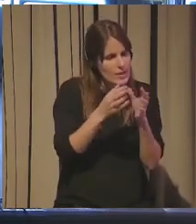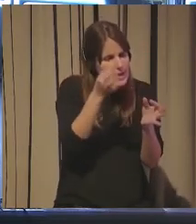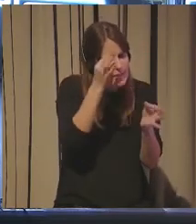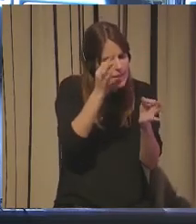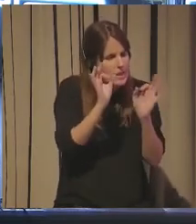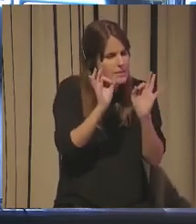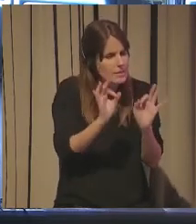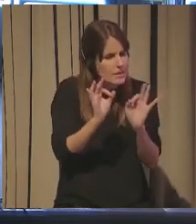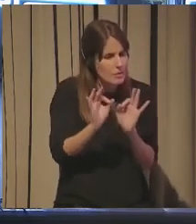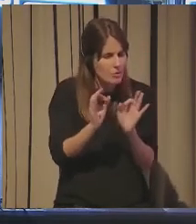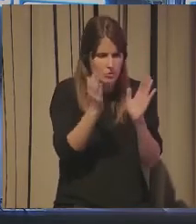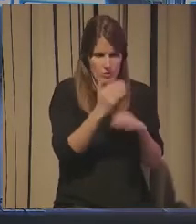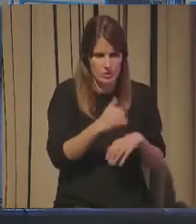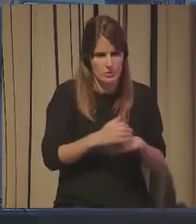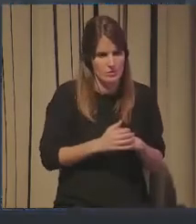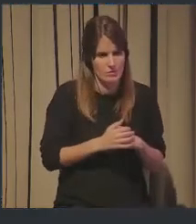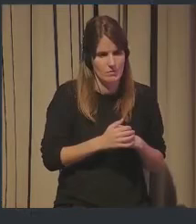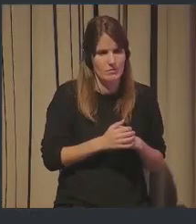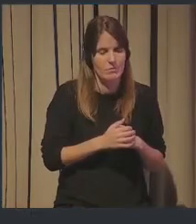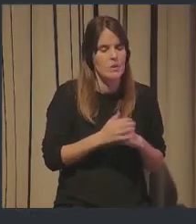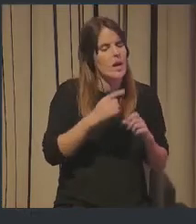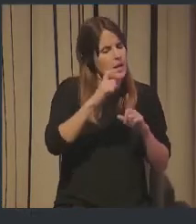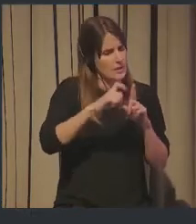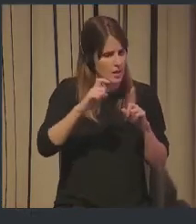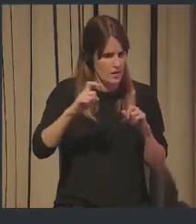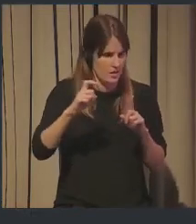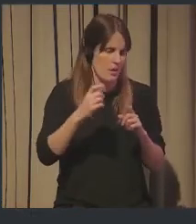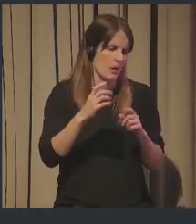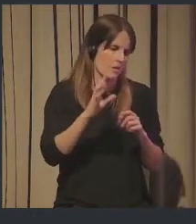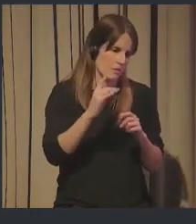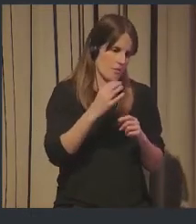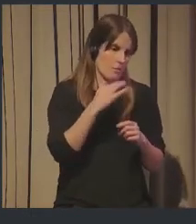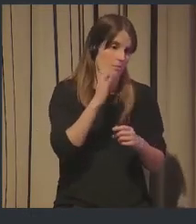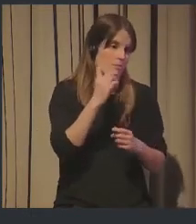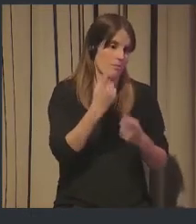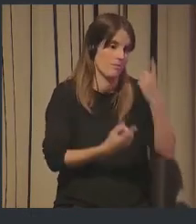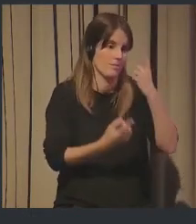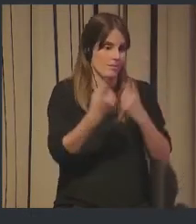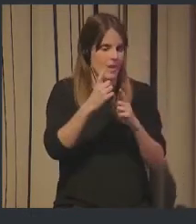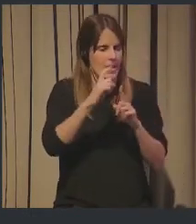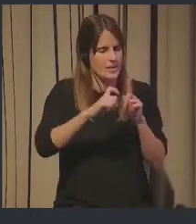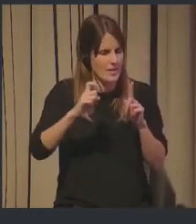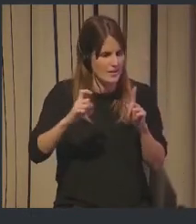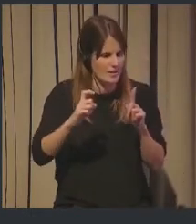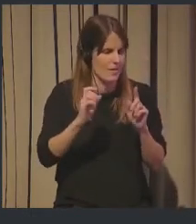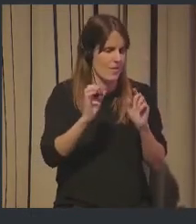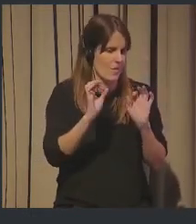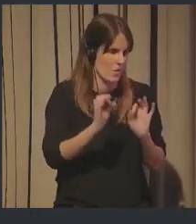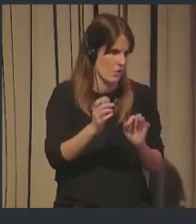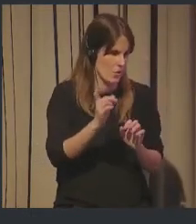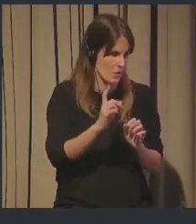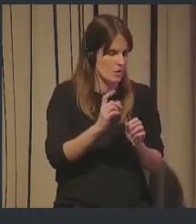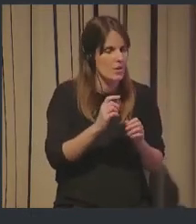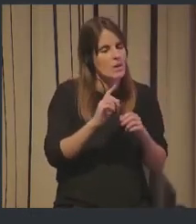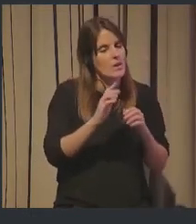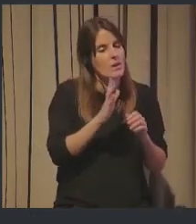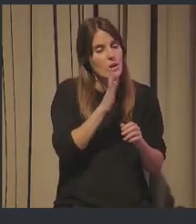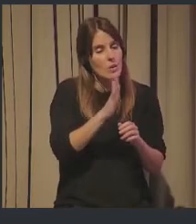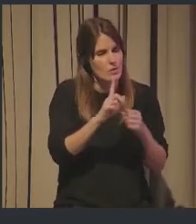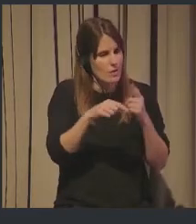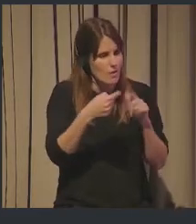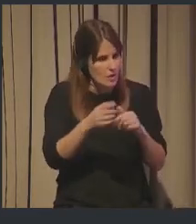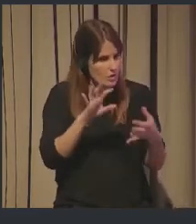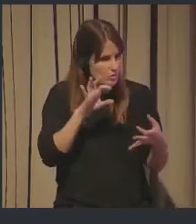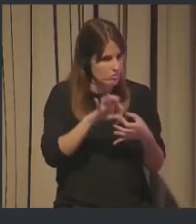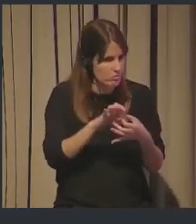social. Y evidentemente enseñamos estadísticas, que es totalmente aleatorio. Y quizás no haya causa y efecto, y la